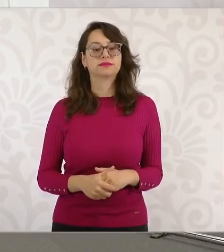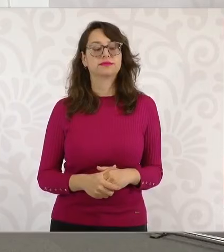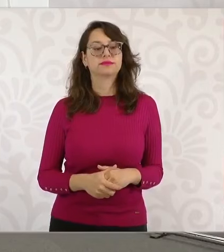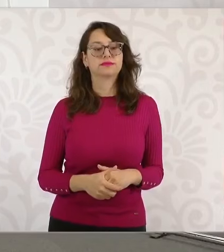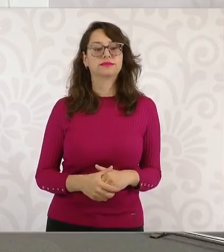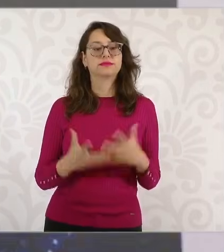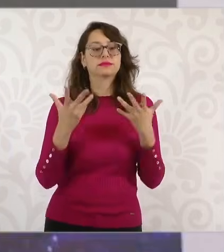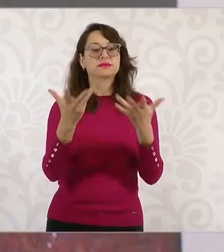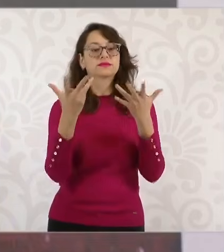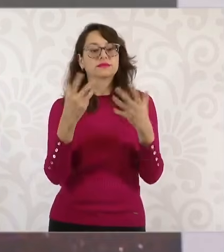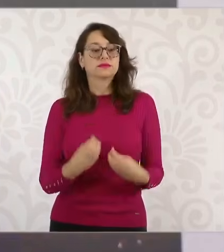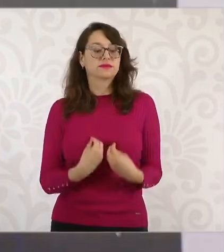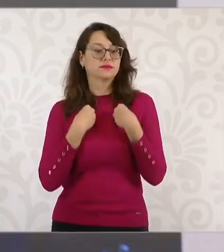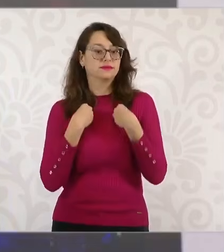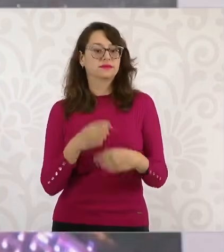vivir.